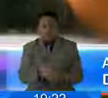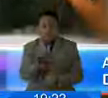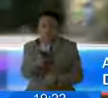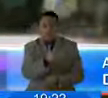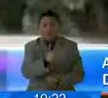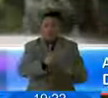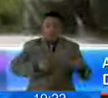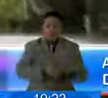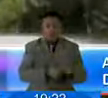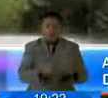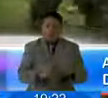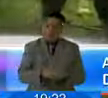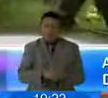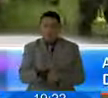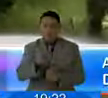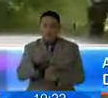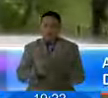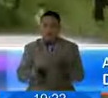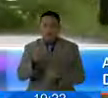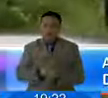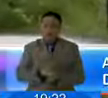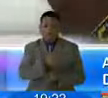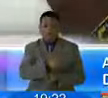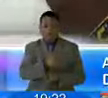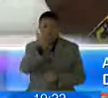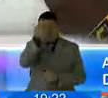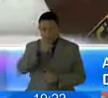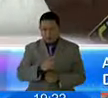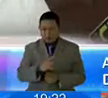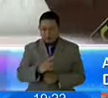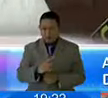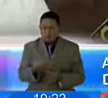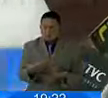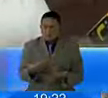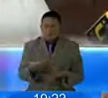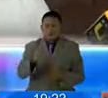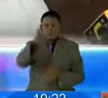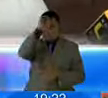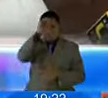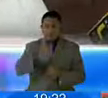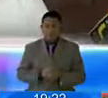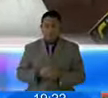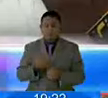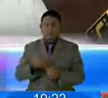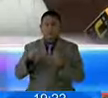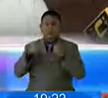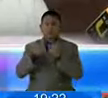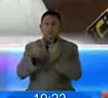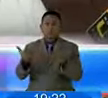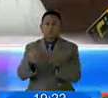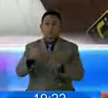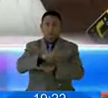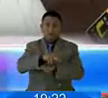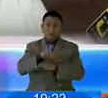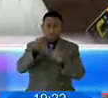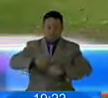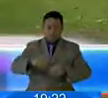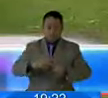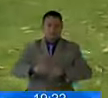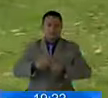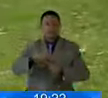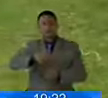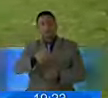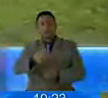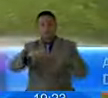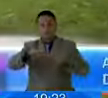en el sitio, o posiblemente se trató de un suicidio. Nosotros esperamos, obviamente, pues alguna delegación de fiscalía para nosotros poder empezar otro tipo de investigaciones.